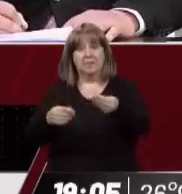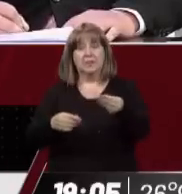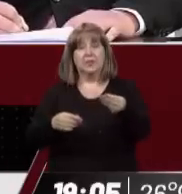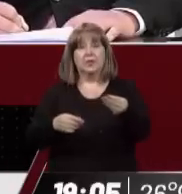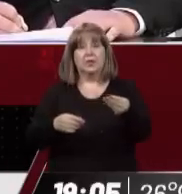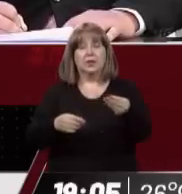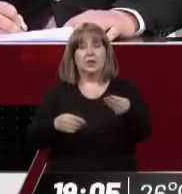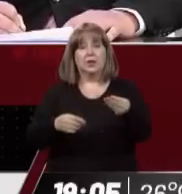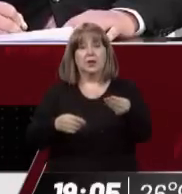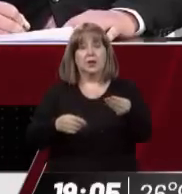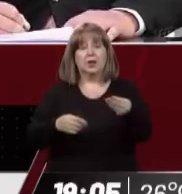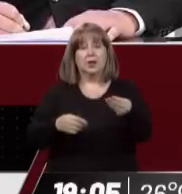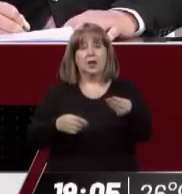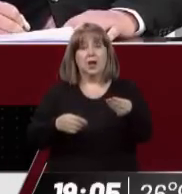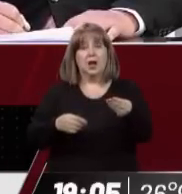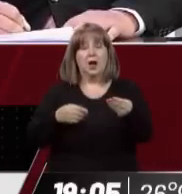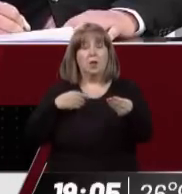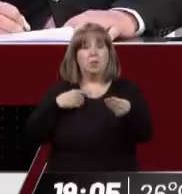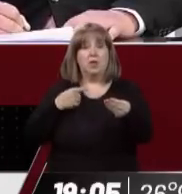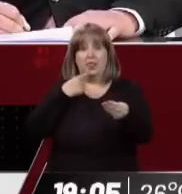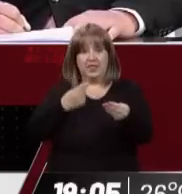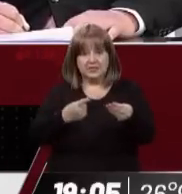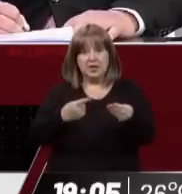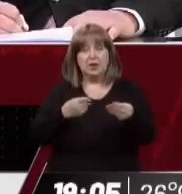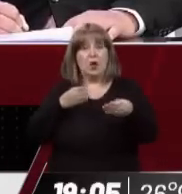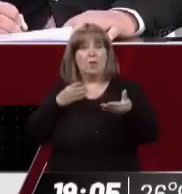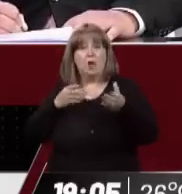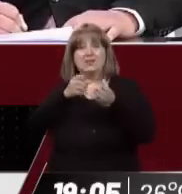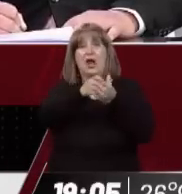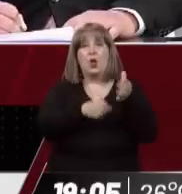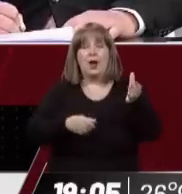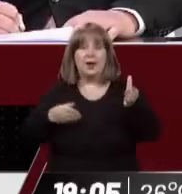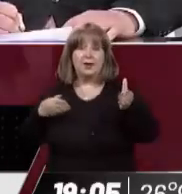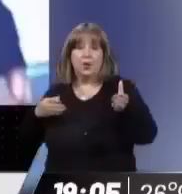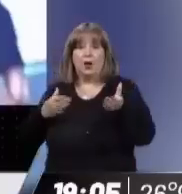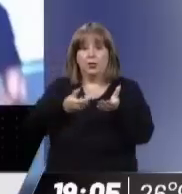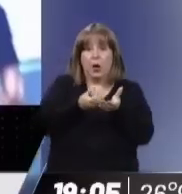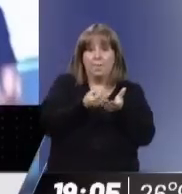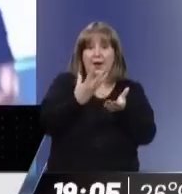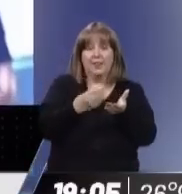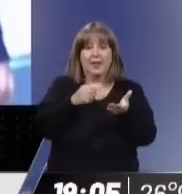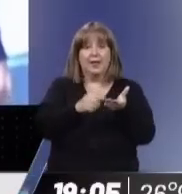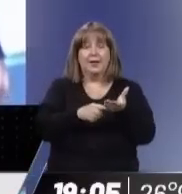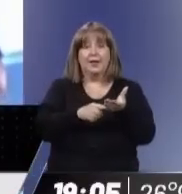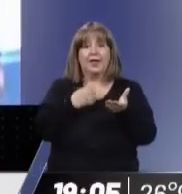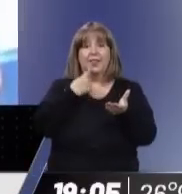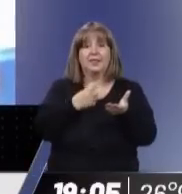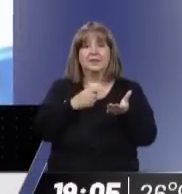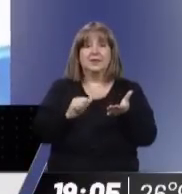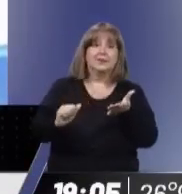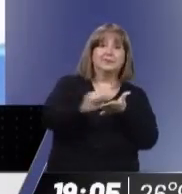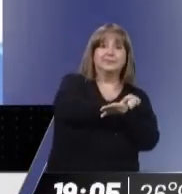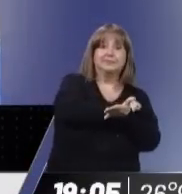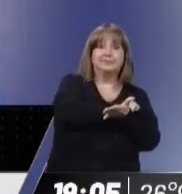consideraron que no era factible poder acceder a la información porque el celular cuando lo prenden parece el cartel de que estaba